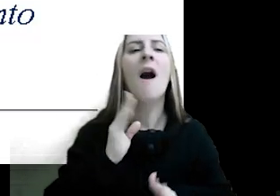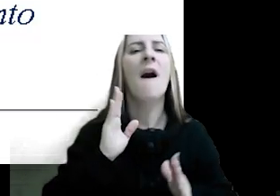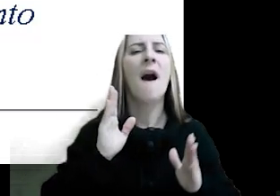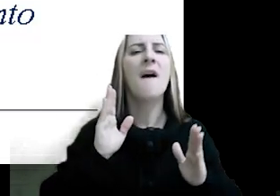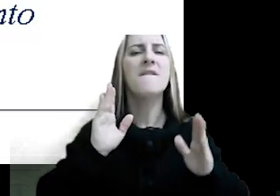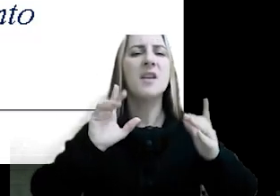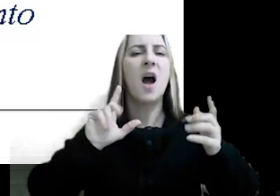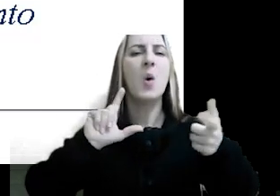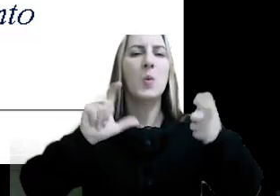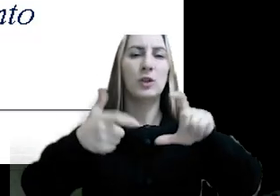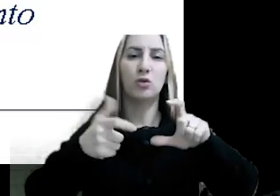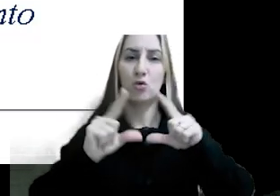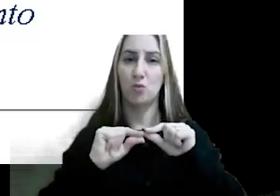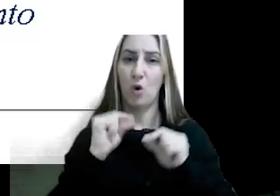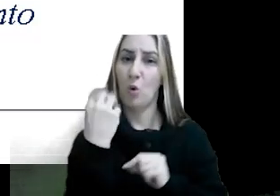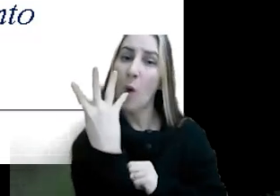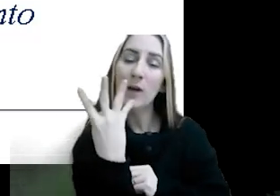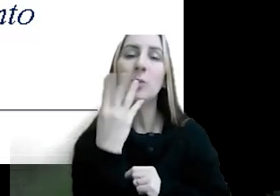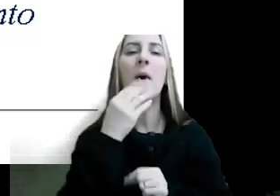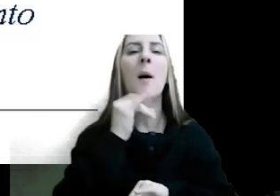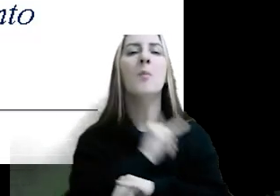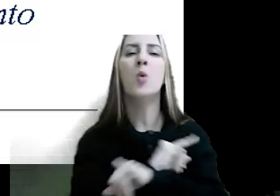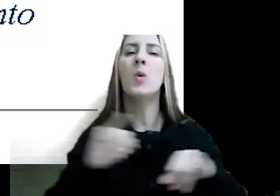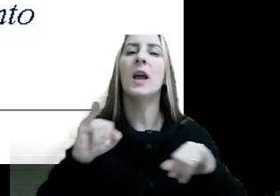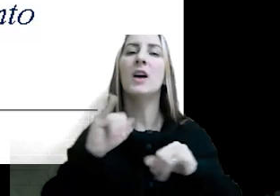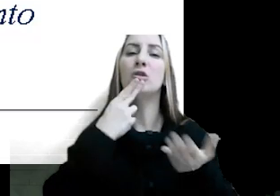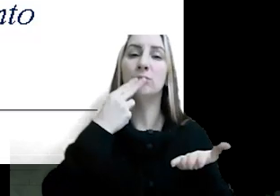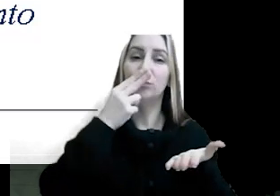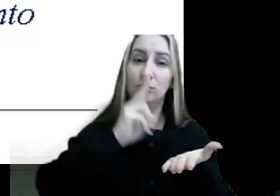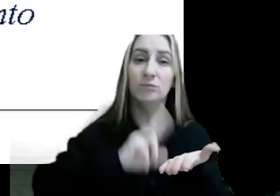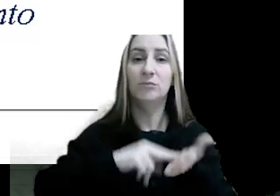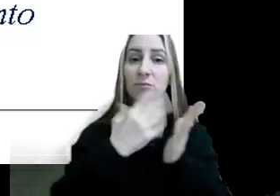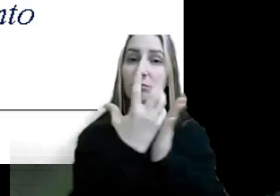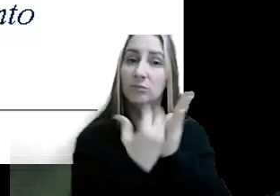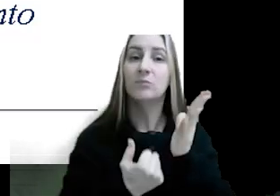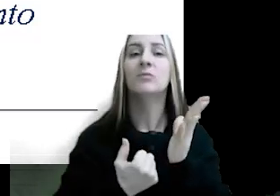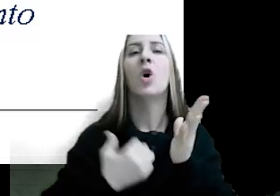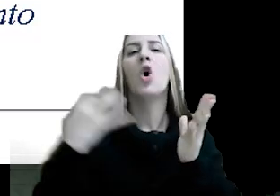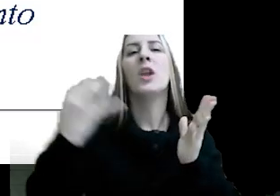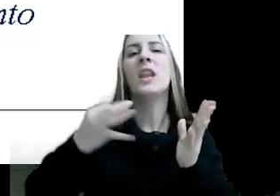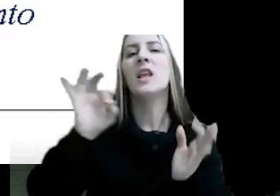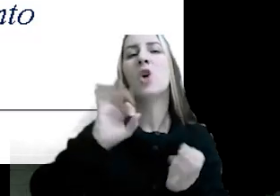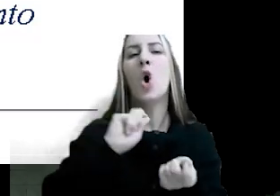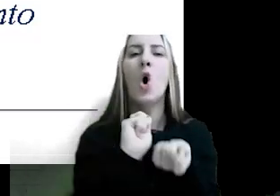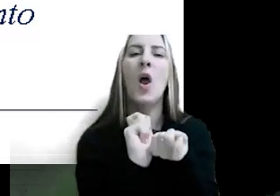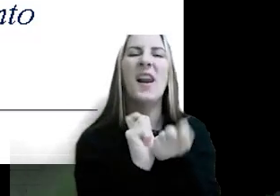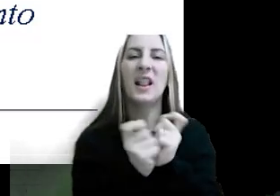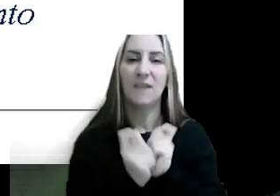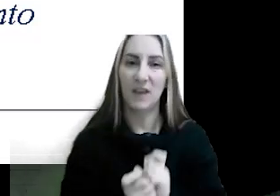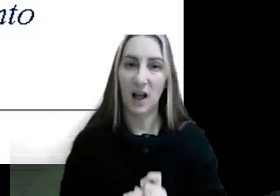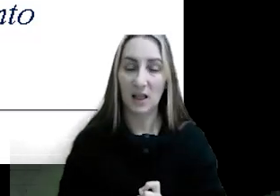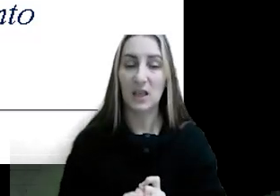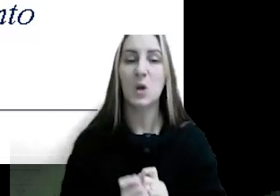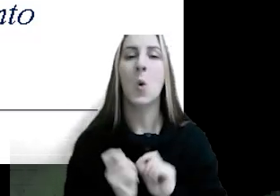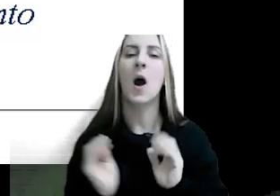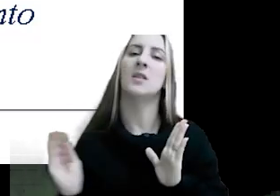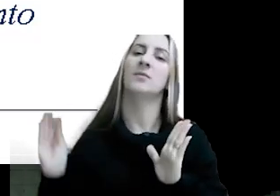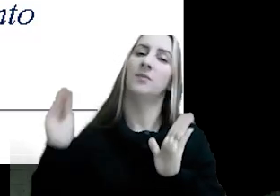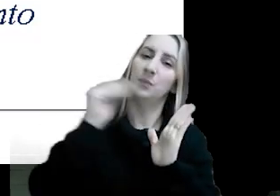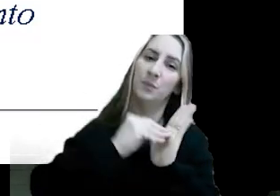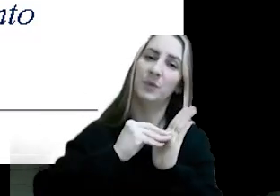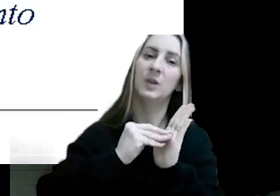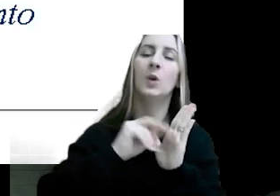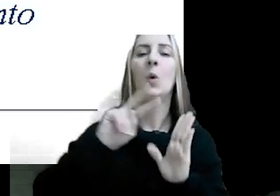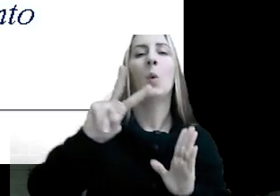las declaraciones juradas originales o rectificativas. Se actualizó incorporándose la versión